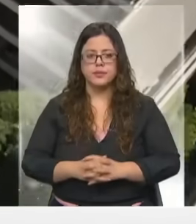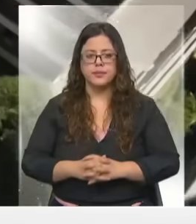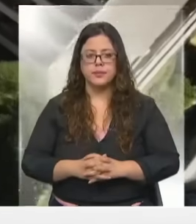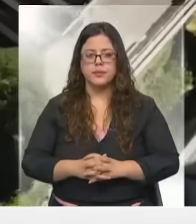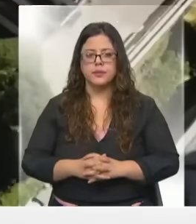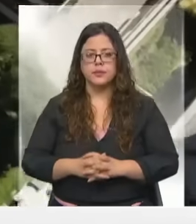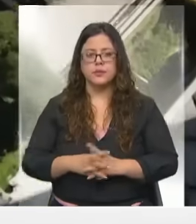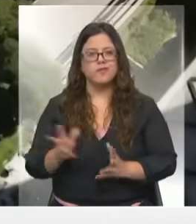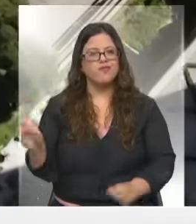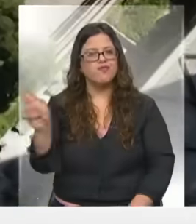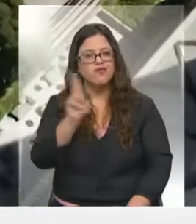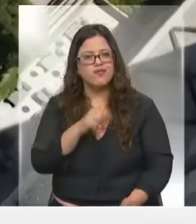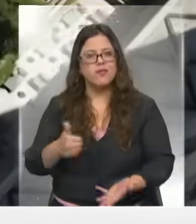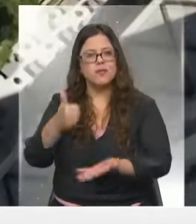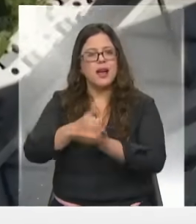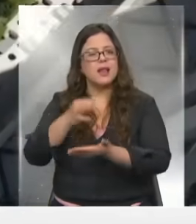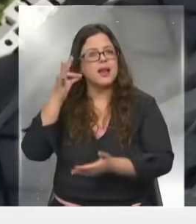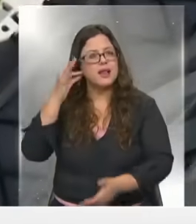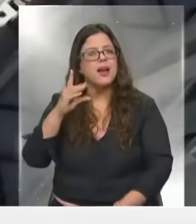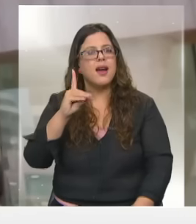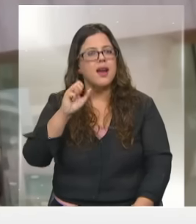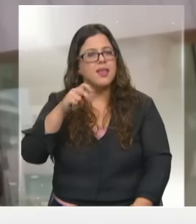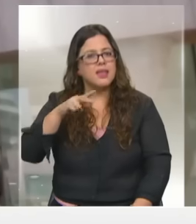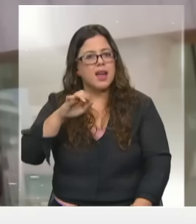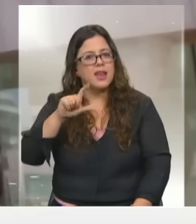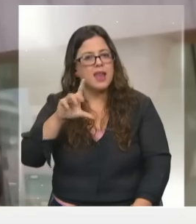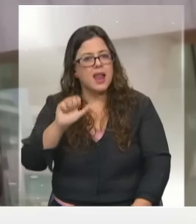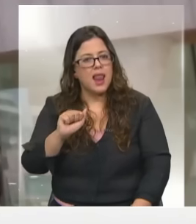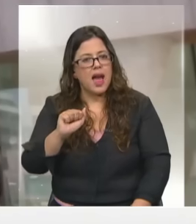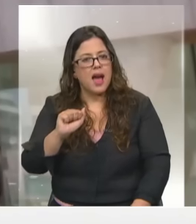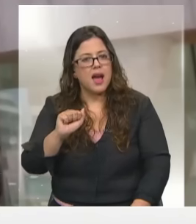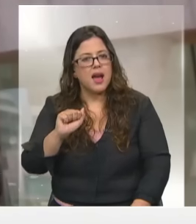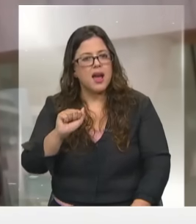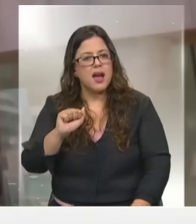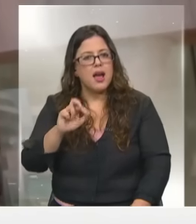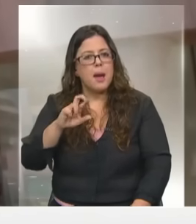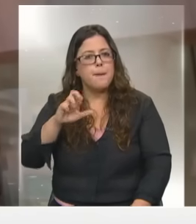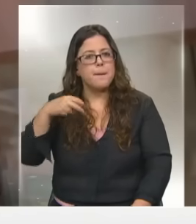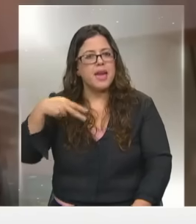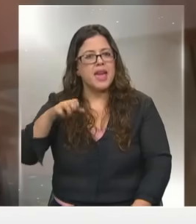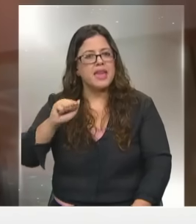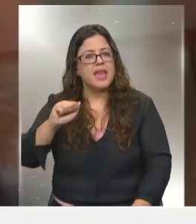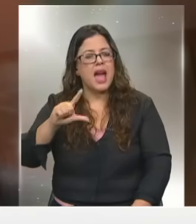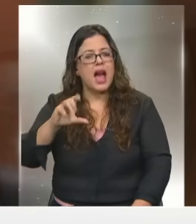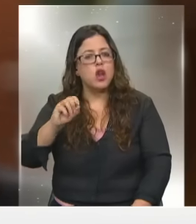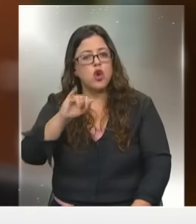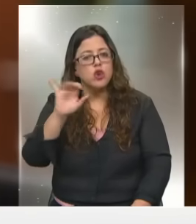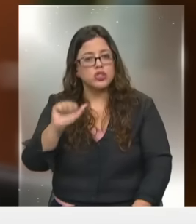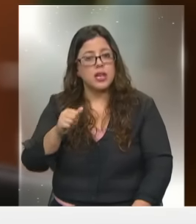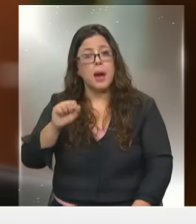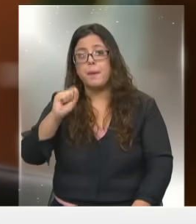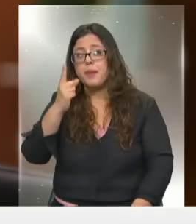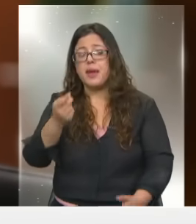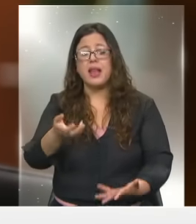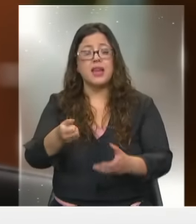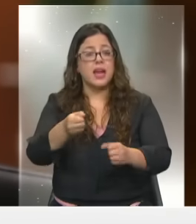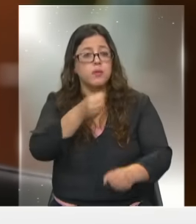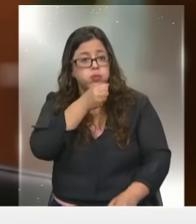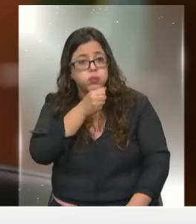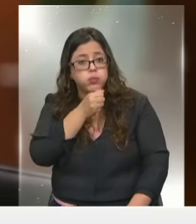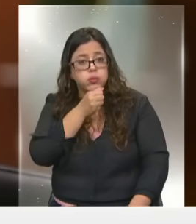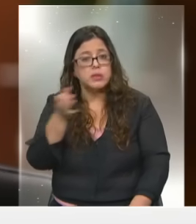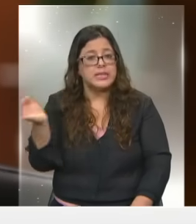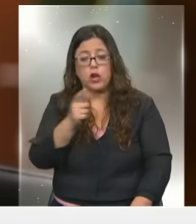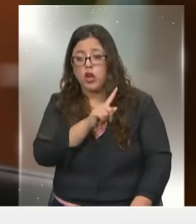¿Cuál será la respuesta de la alcaldesa Daniela Peñalosa? Después de haber descartado una primera entrevista, finalmente accedió